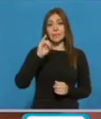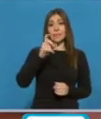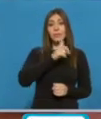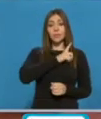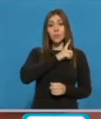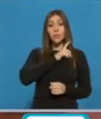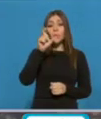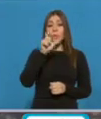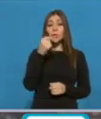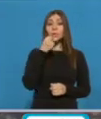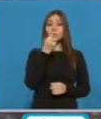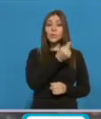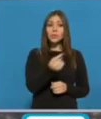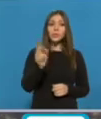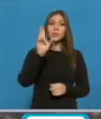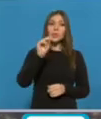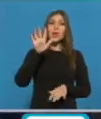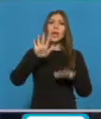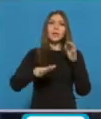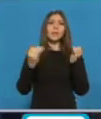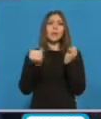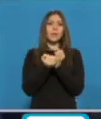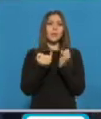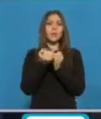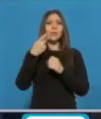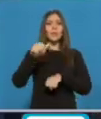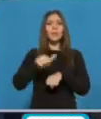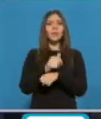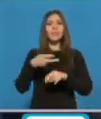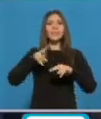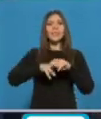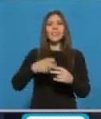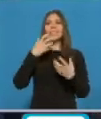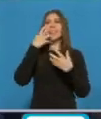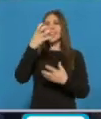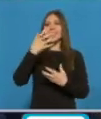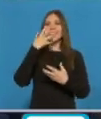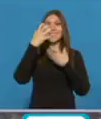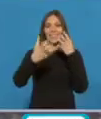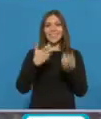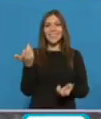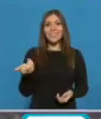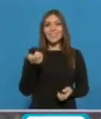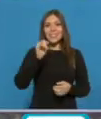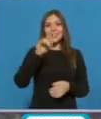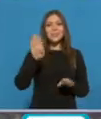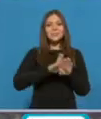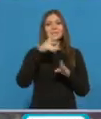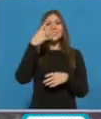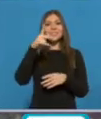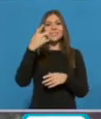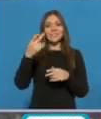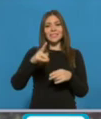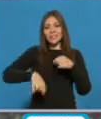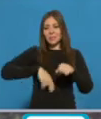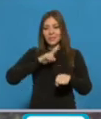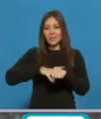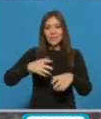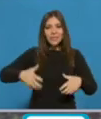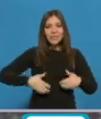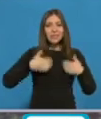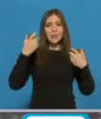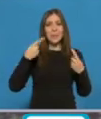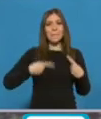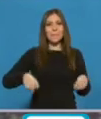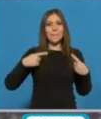niños, ¿eh? O sea, a veces vas en el coche pegando de gritos, por ejemplo, ¿no? O sea, es como una reacción que tenemos los seres humanos y